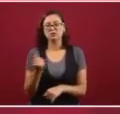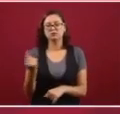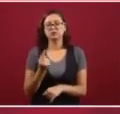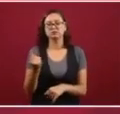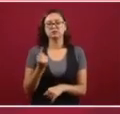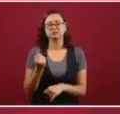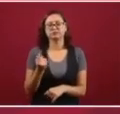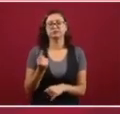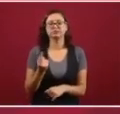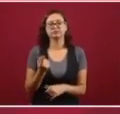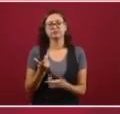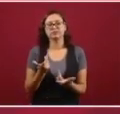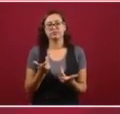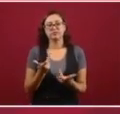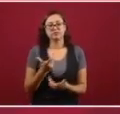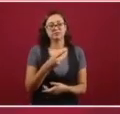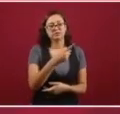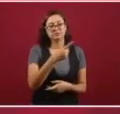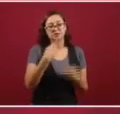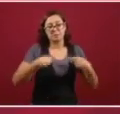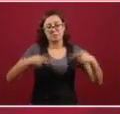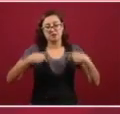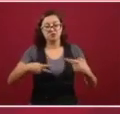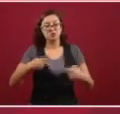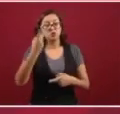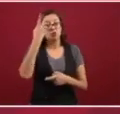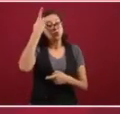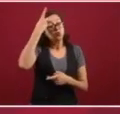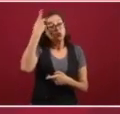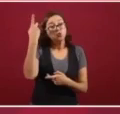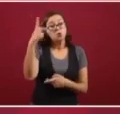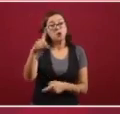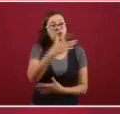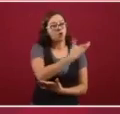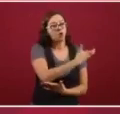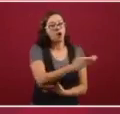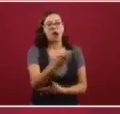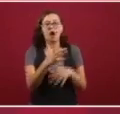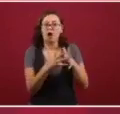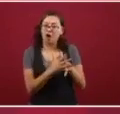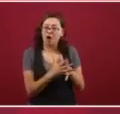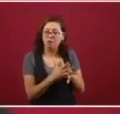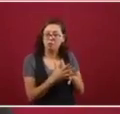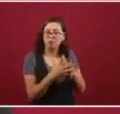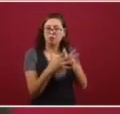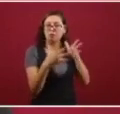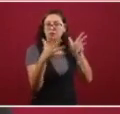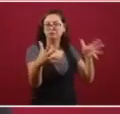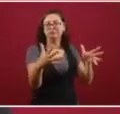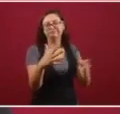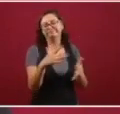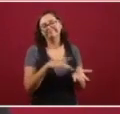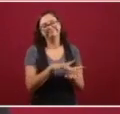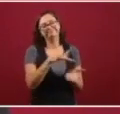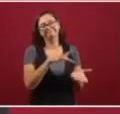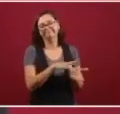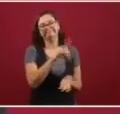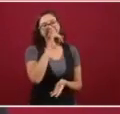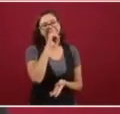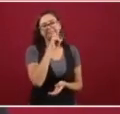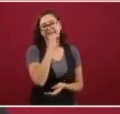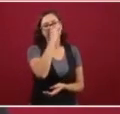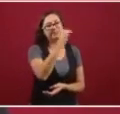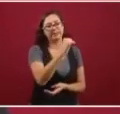se le está dando preferencia a los que tienen menos